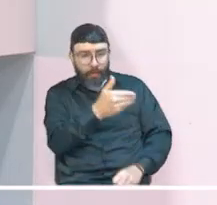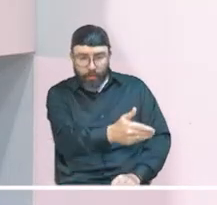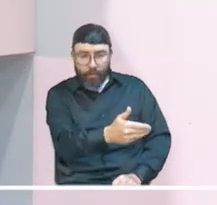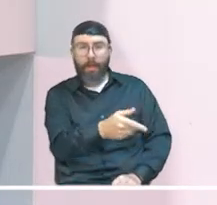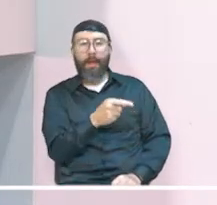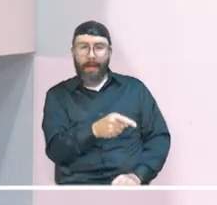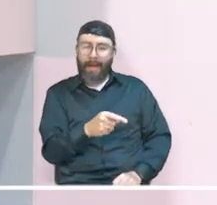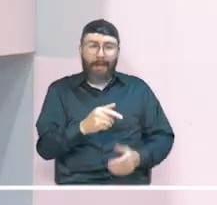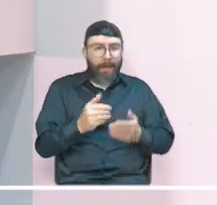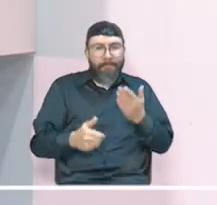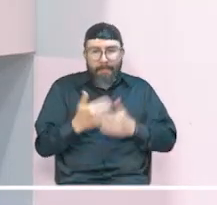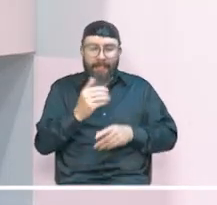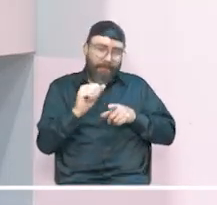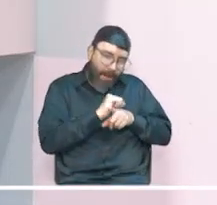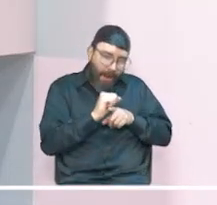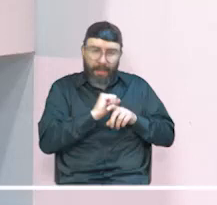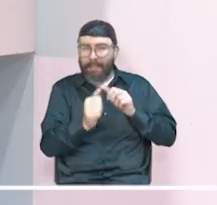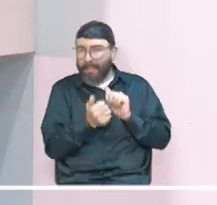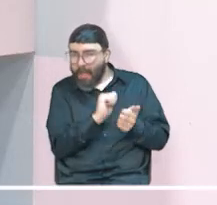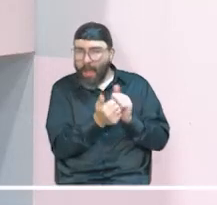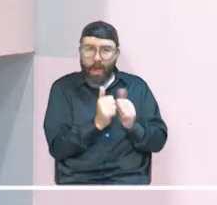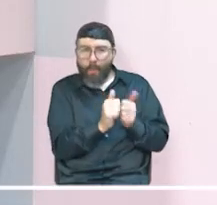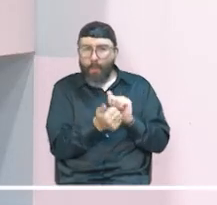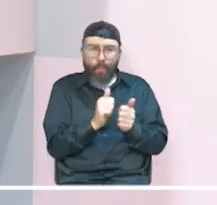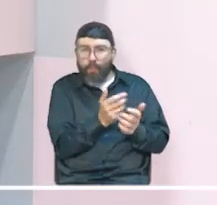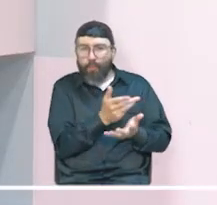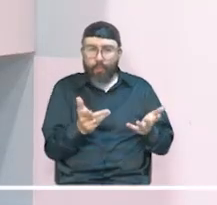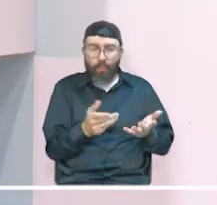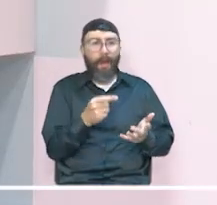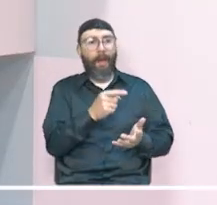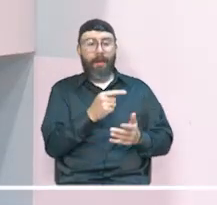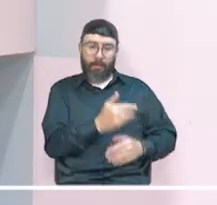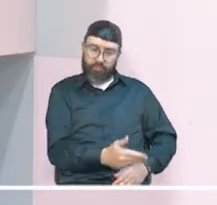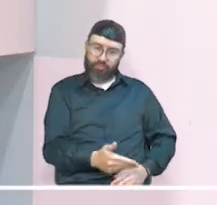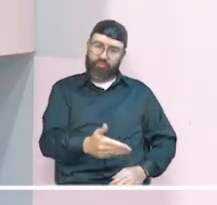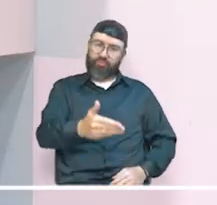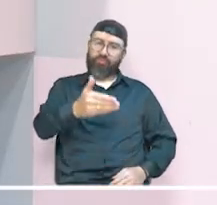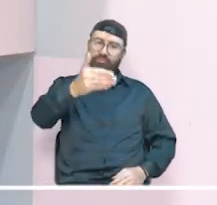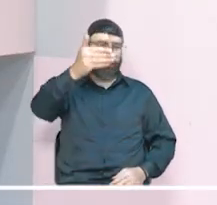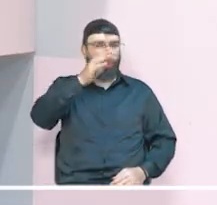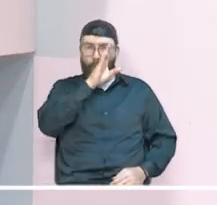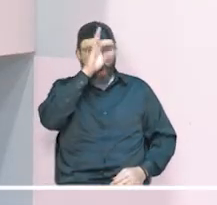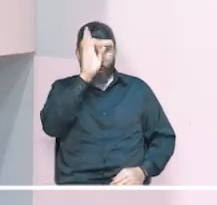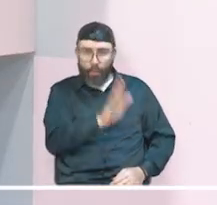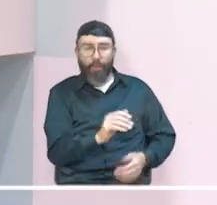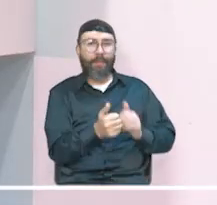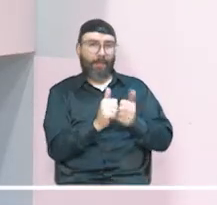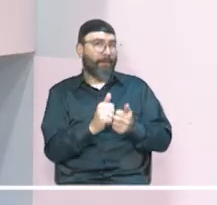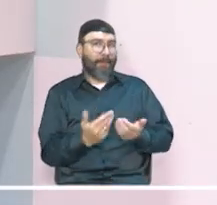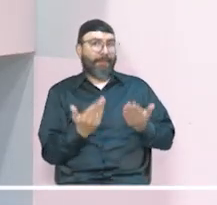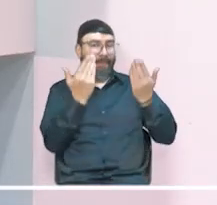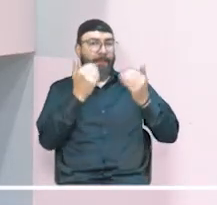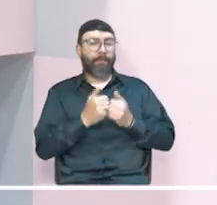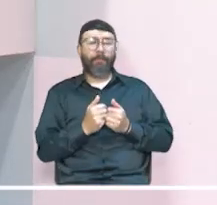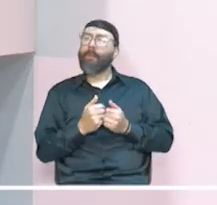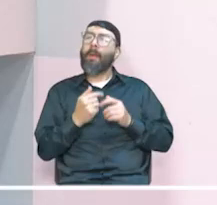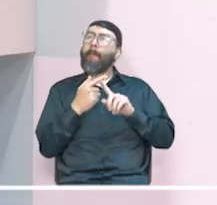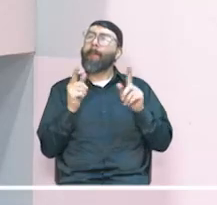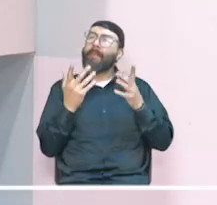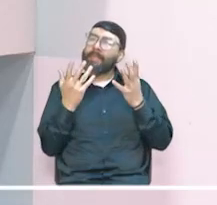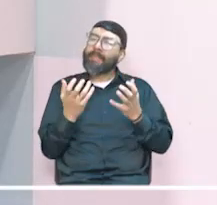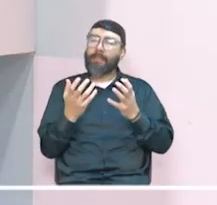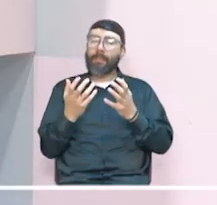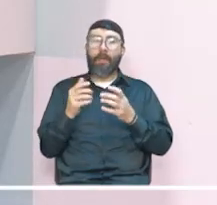y a ese hábito del deporte para que realmente se vuelva algo más entre nosotros. Pero entonces ahorita queremos hablar también un poquito qué cosas nos